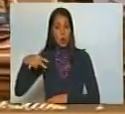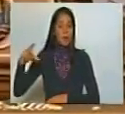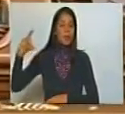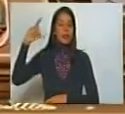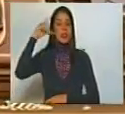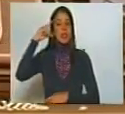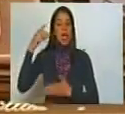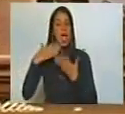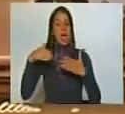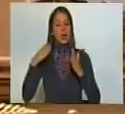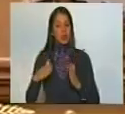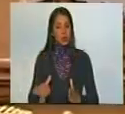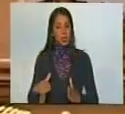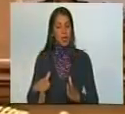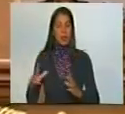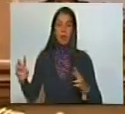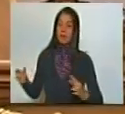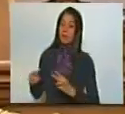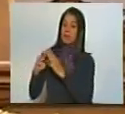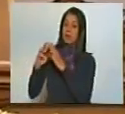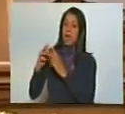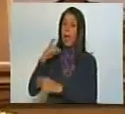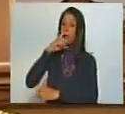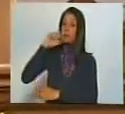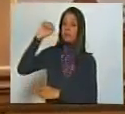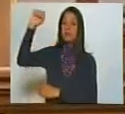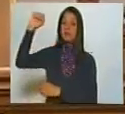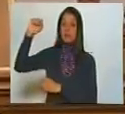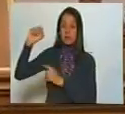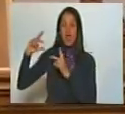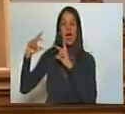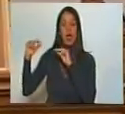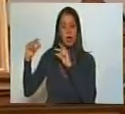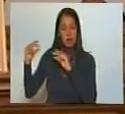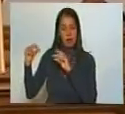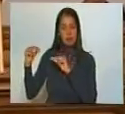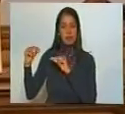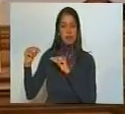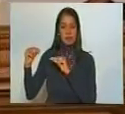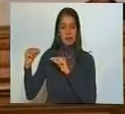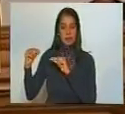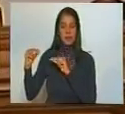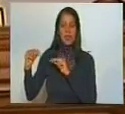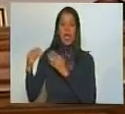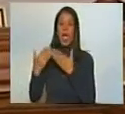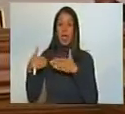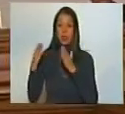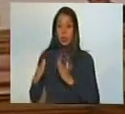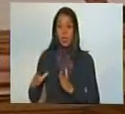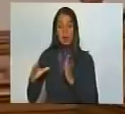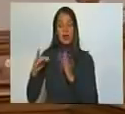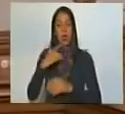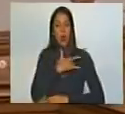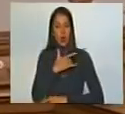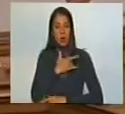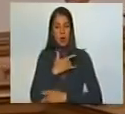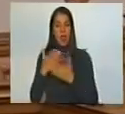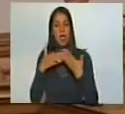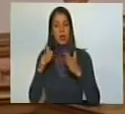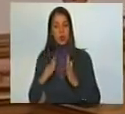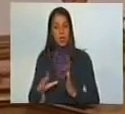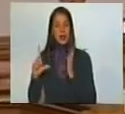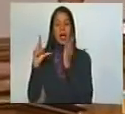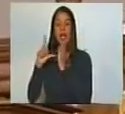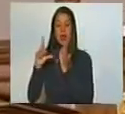Estudiante, fuimos recibidos por nuestro presidente obrero, Nicolás Maduro, estudiantes universitarios, estudiantes de